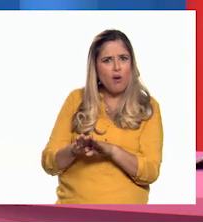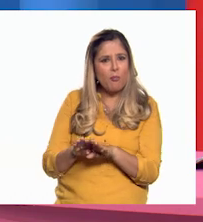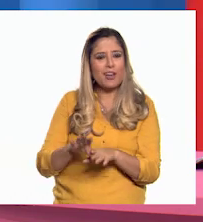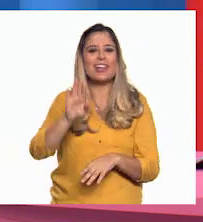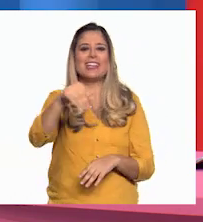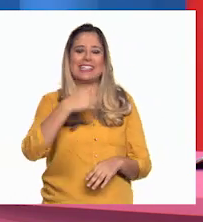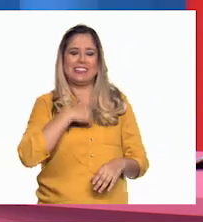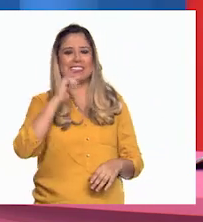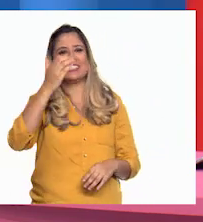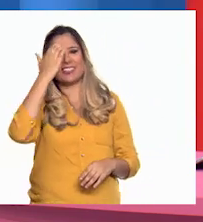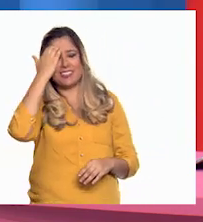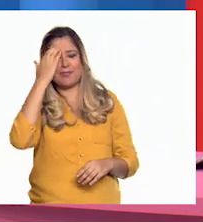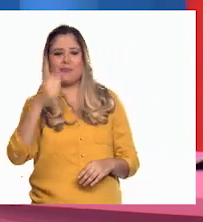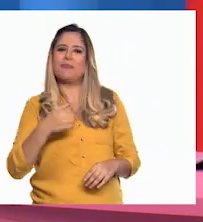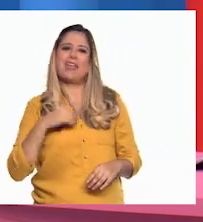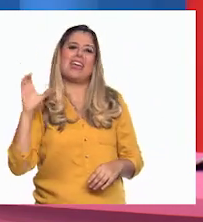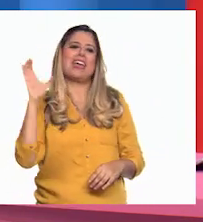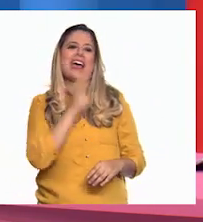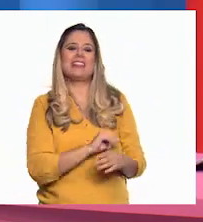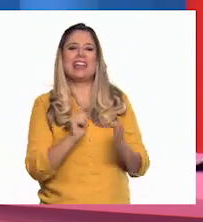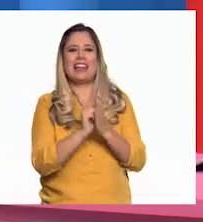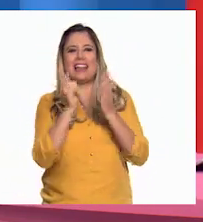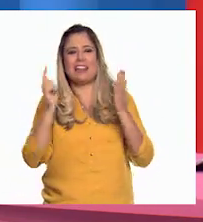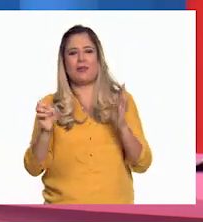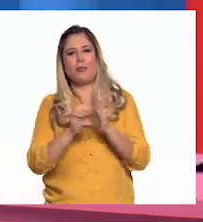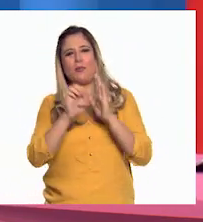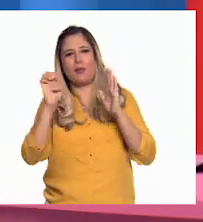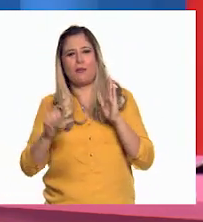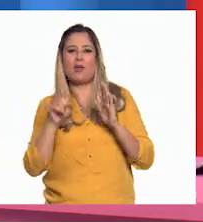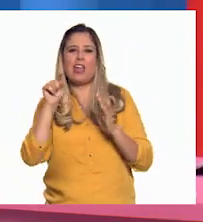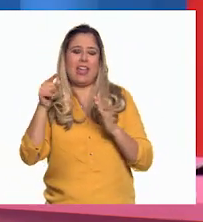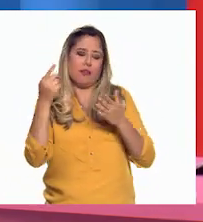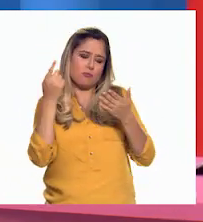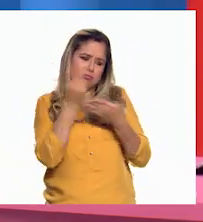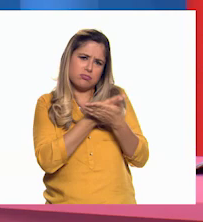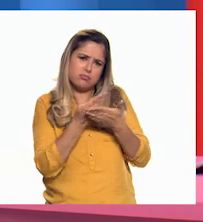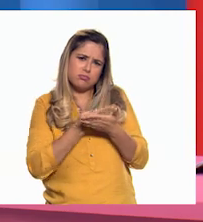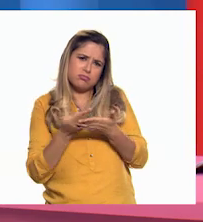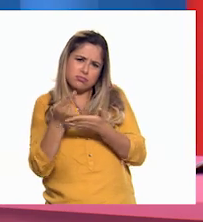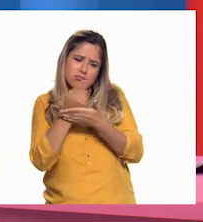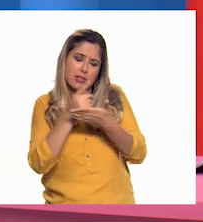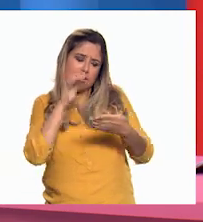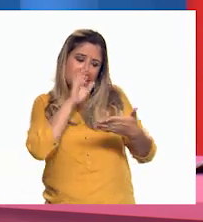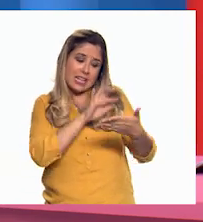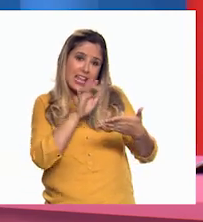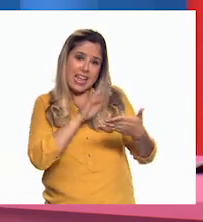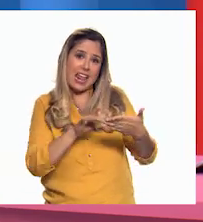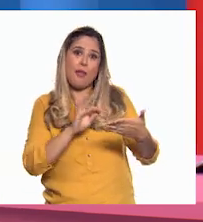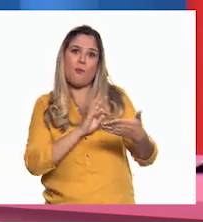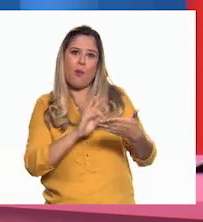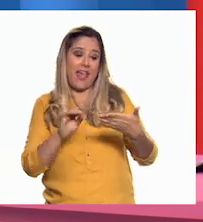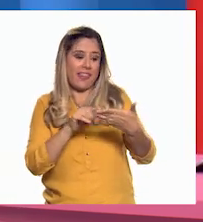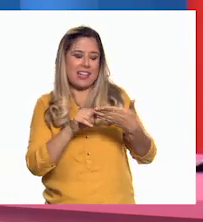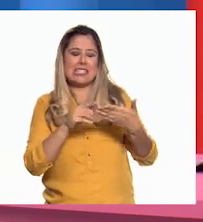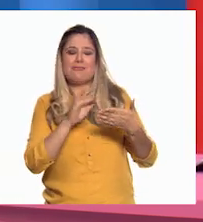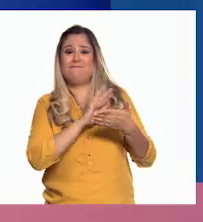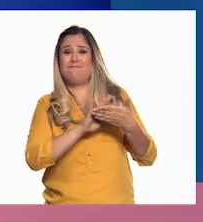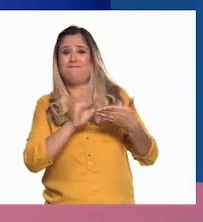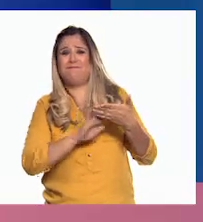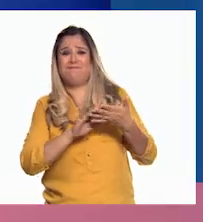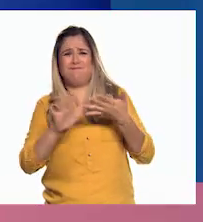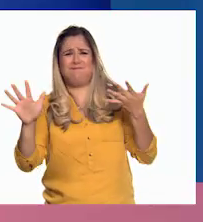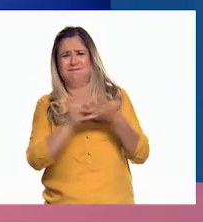sí la conozco y me encanta. Tiene un libro, por ejemplo, que está diseñado para que quien lo lee lo destroce, Raulito.